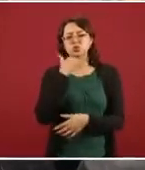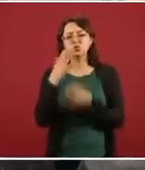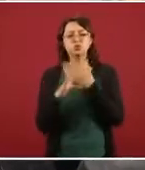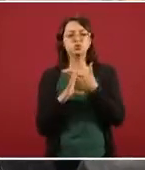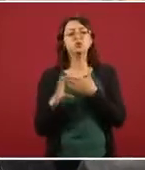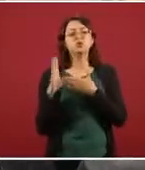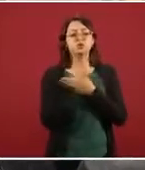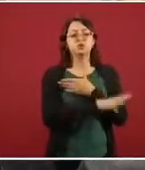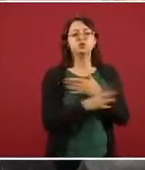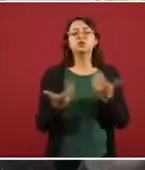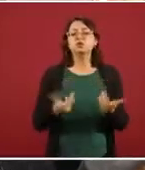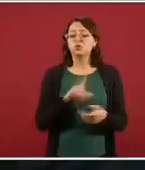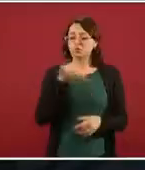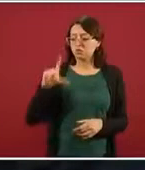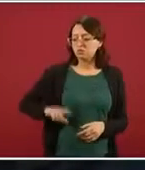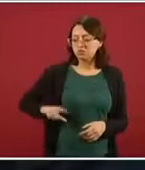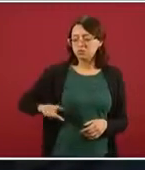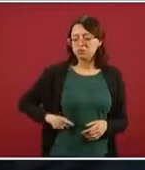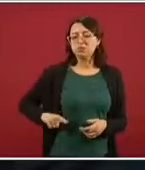austeridad.